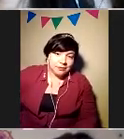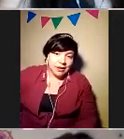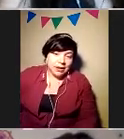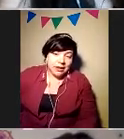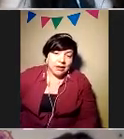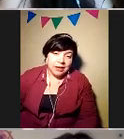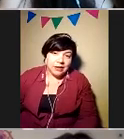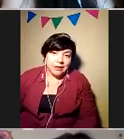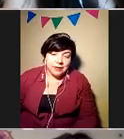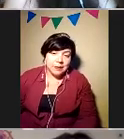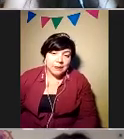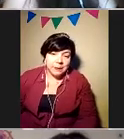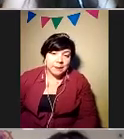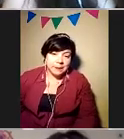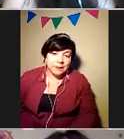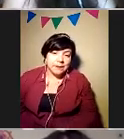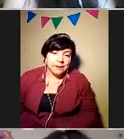Incluso desde